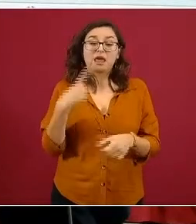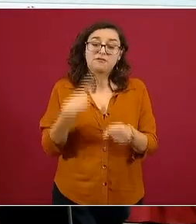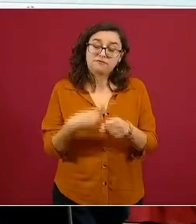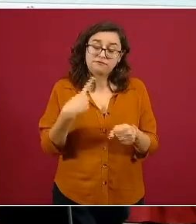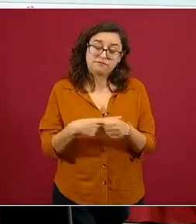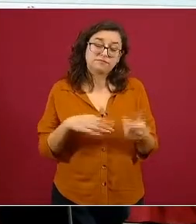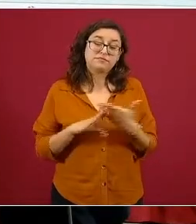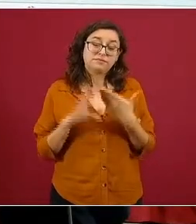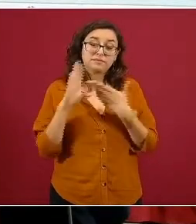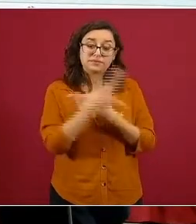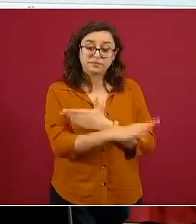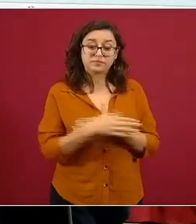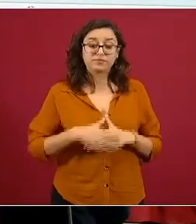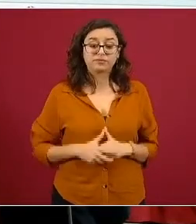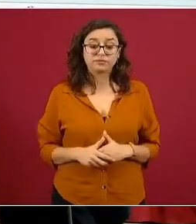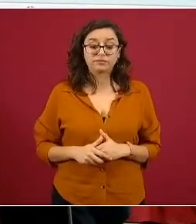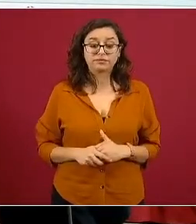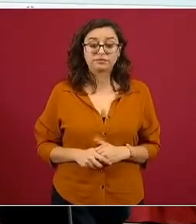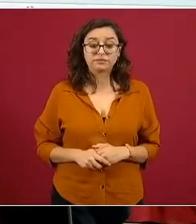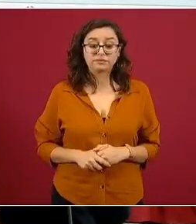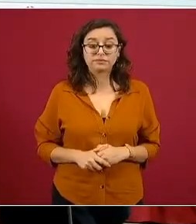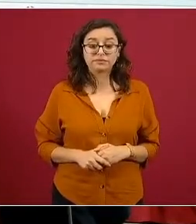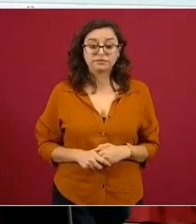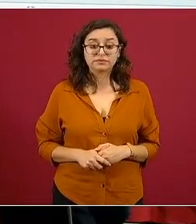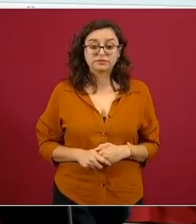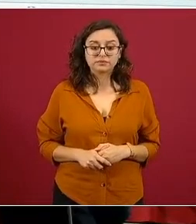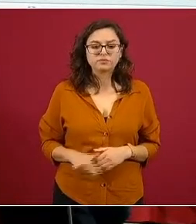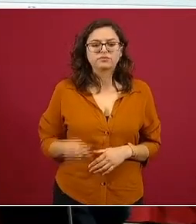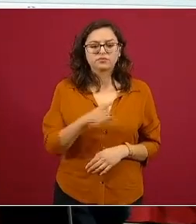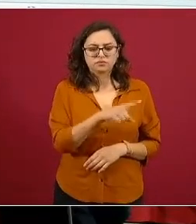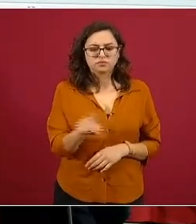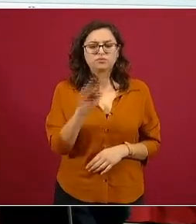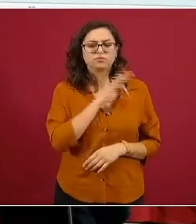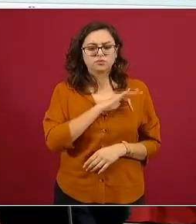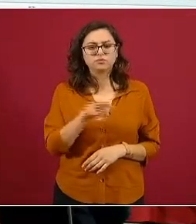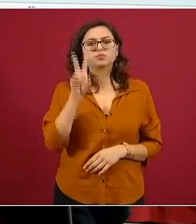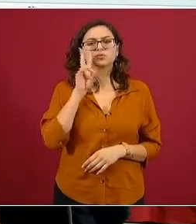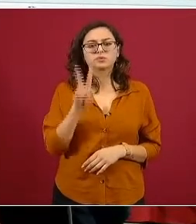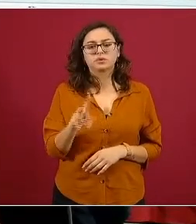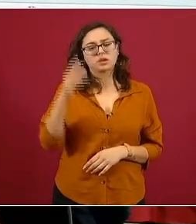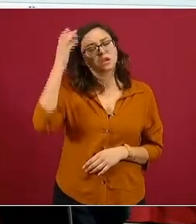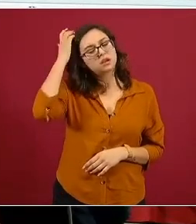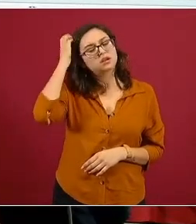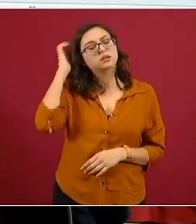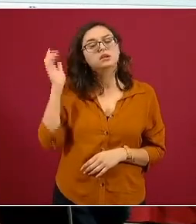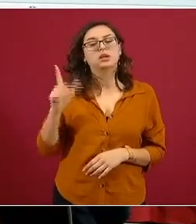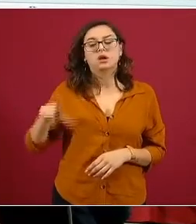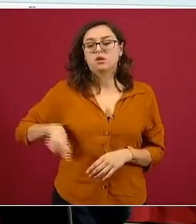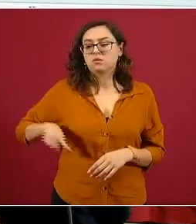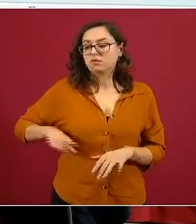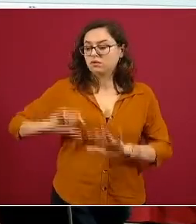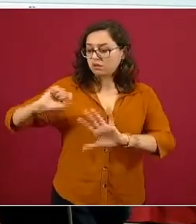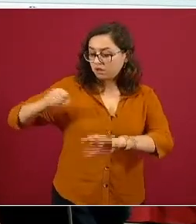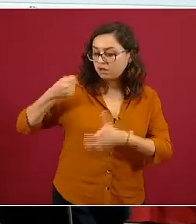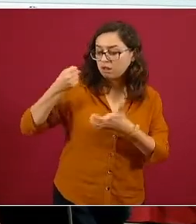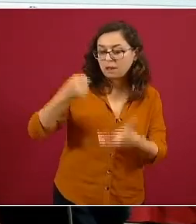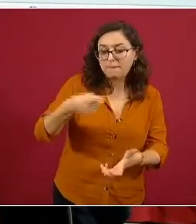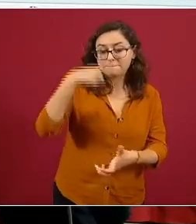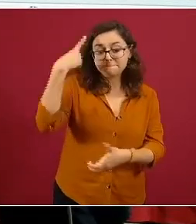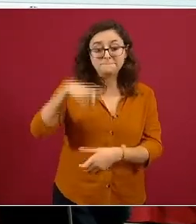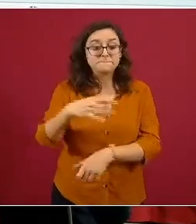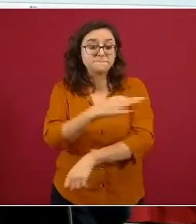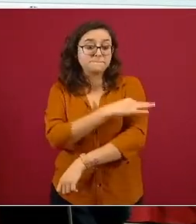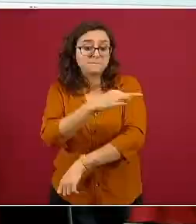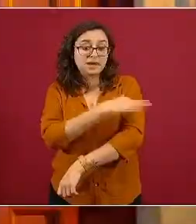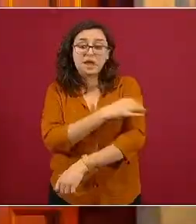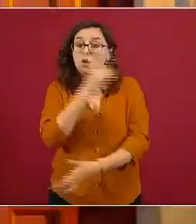lado izquierdo de la diapositiva, ustedes están viendo lo que está invirtiendo el Estado solo en vacuna de sarampión, tanto